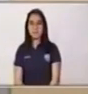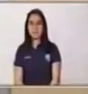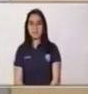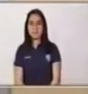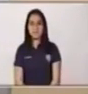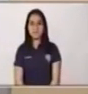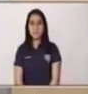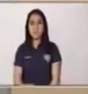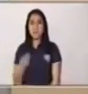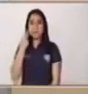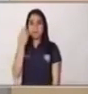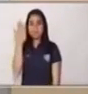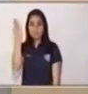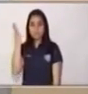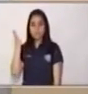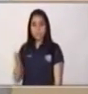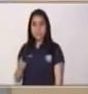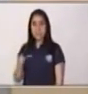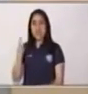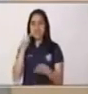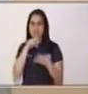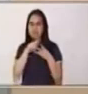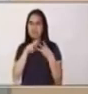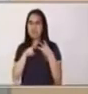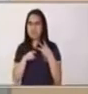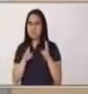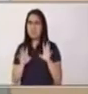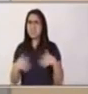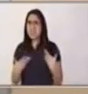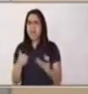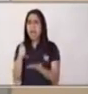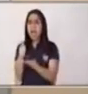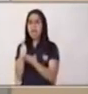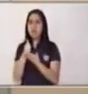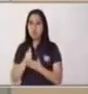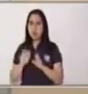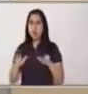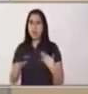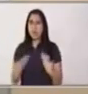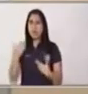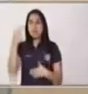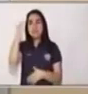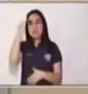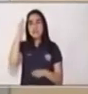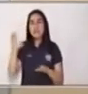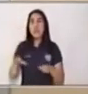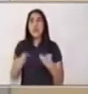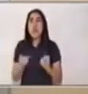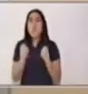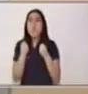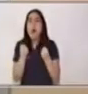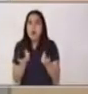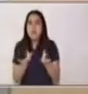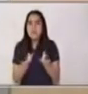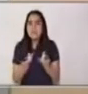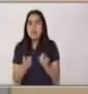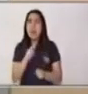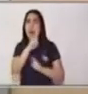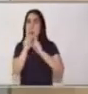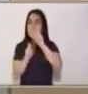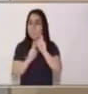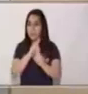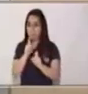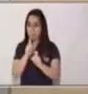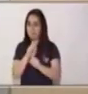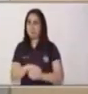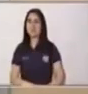son unas fórmulas para generar algunas preguntas. ¿Y cómo anticipamos las respuestas? Como